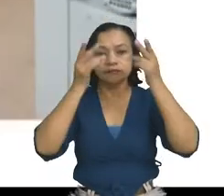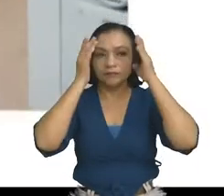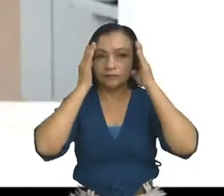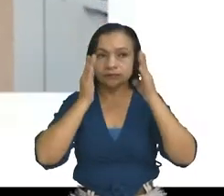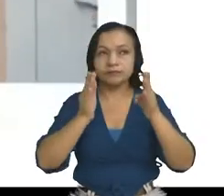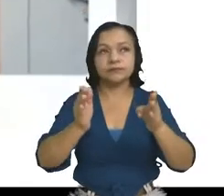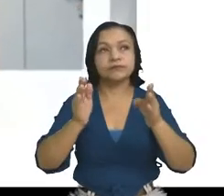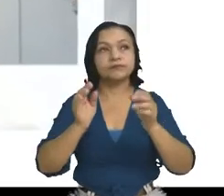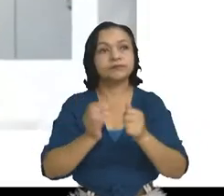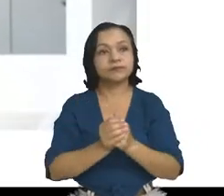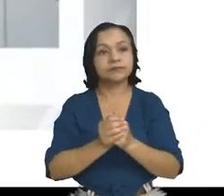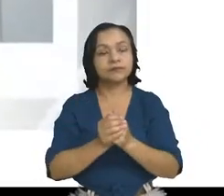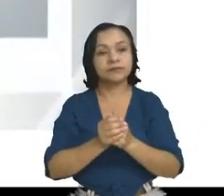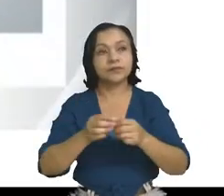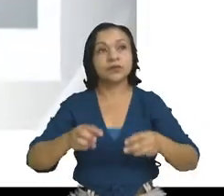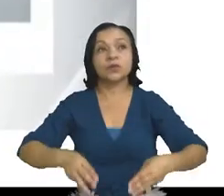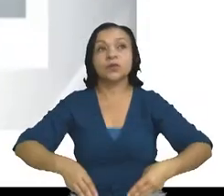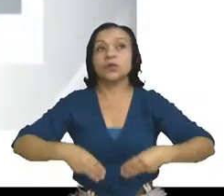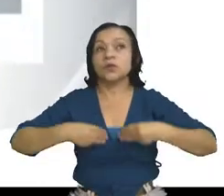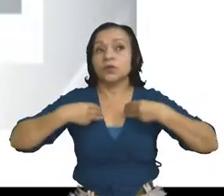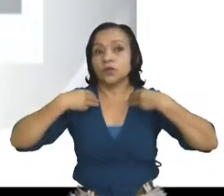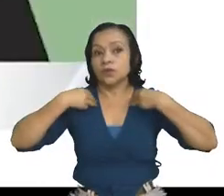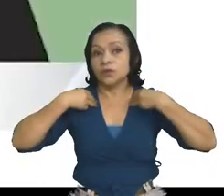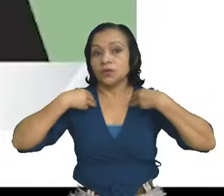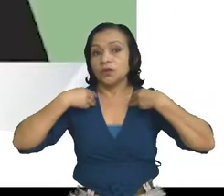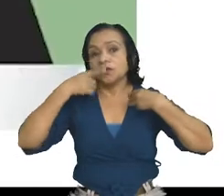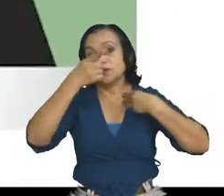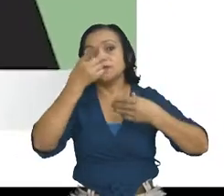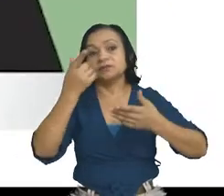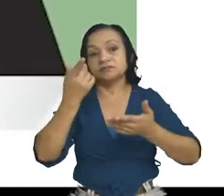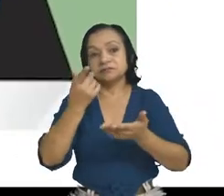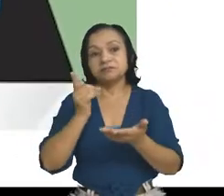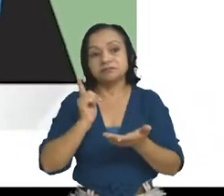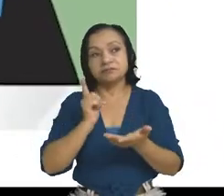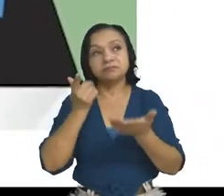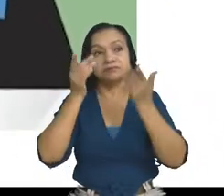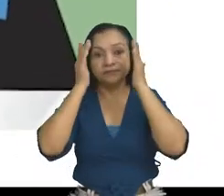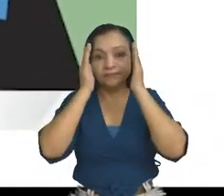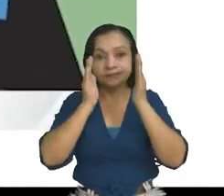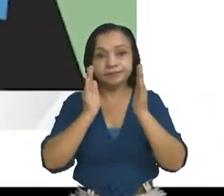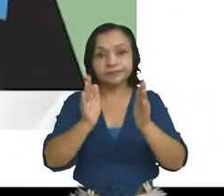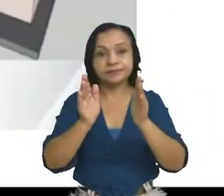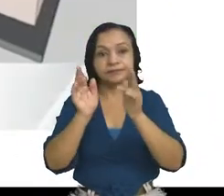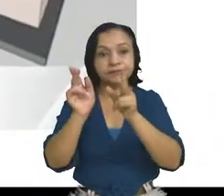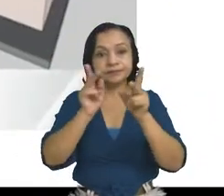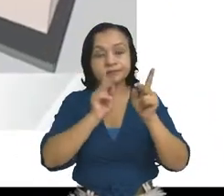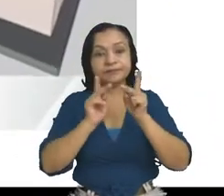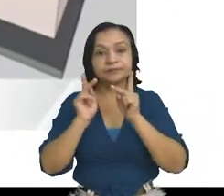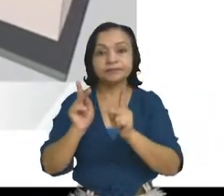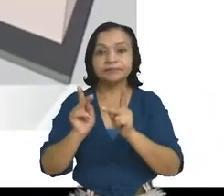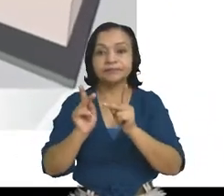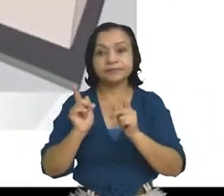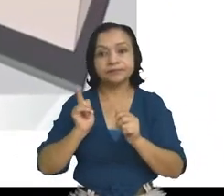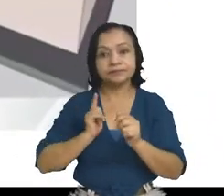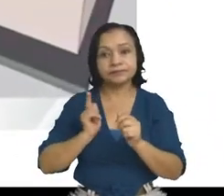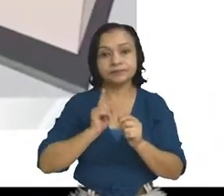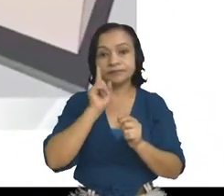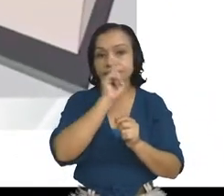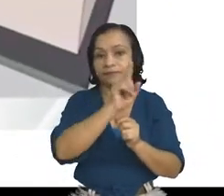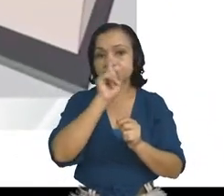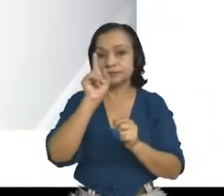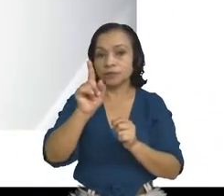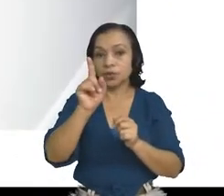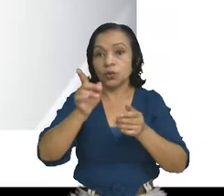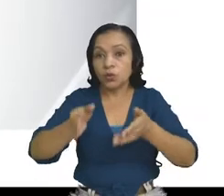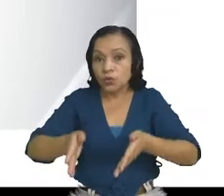vemos equipos súper modernos. Esos son los equipos que tendrá. Los que va a tener para atender realmente a la población. Va a contar con 11